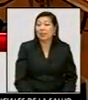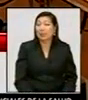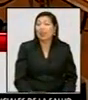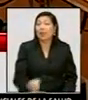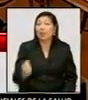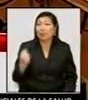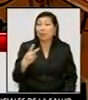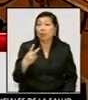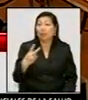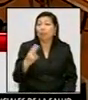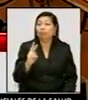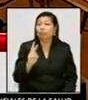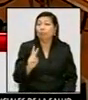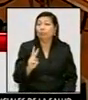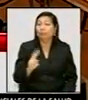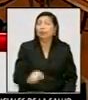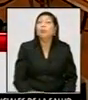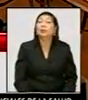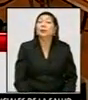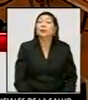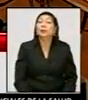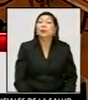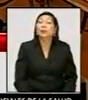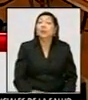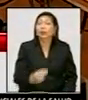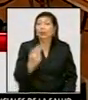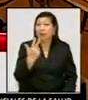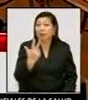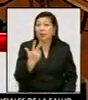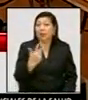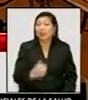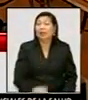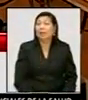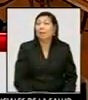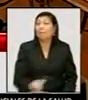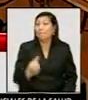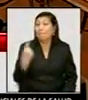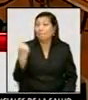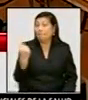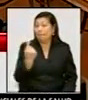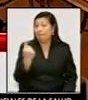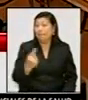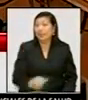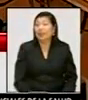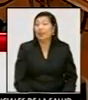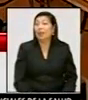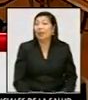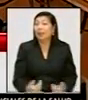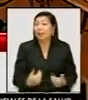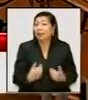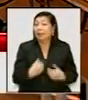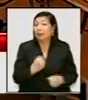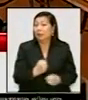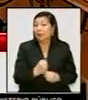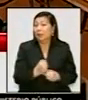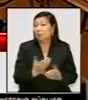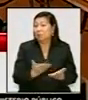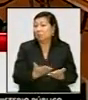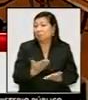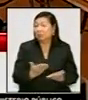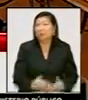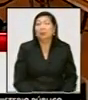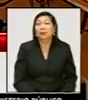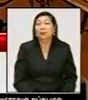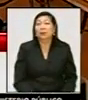2. Las observaciones en el punto 7 son tres. La primera, mantener el desempleo en